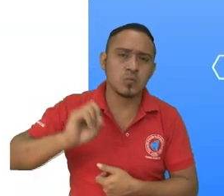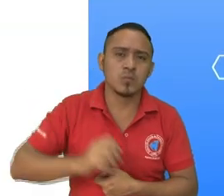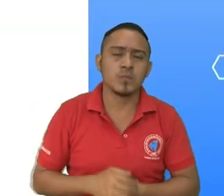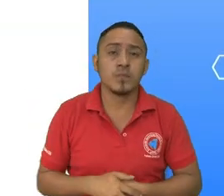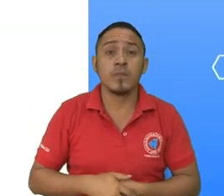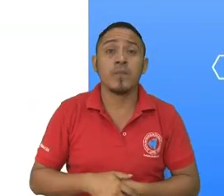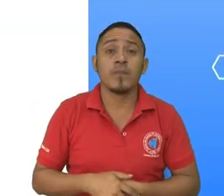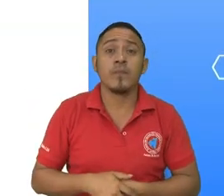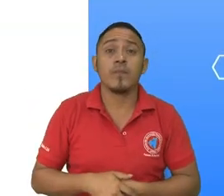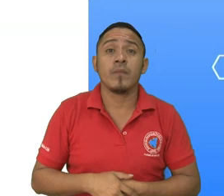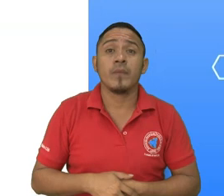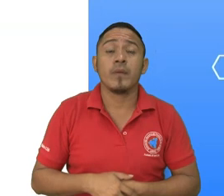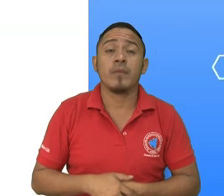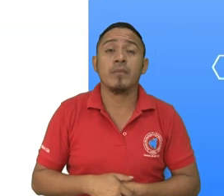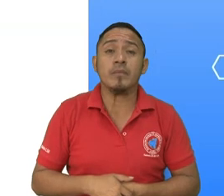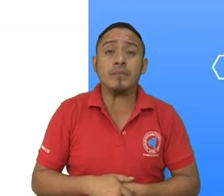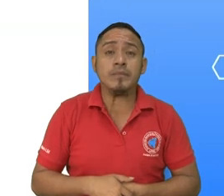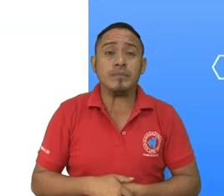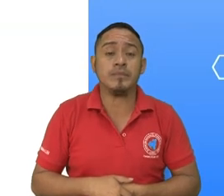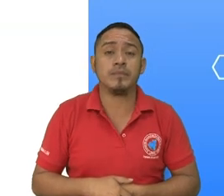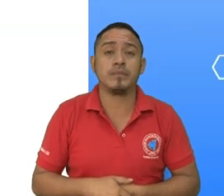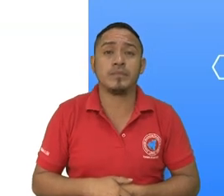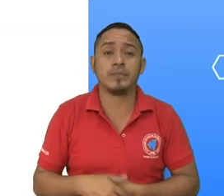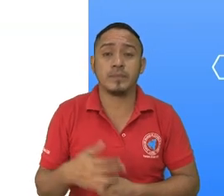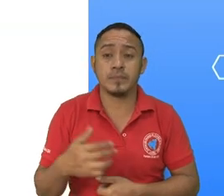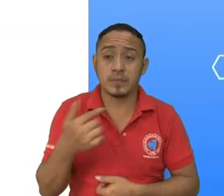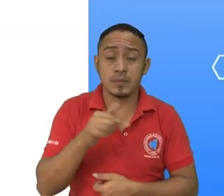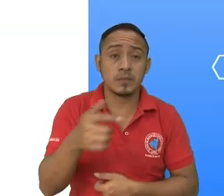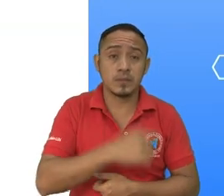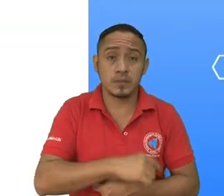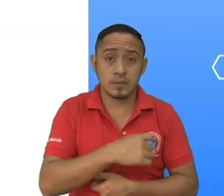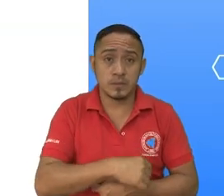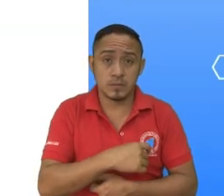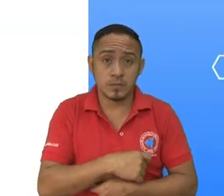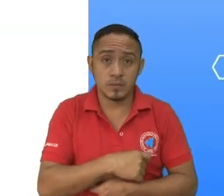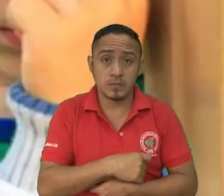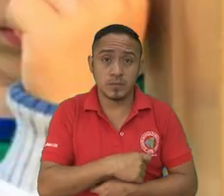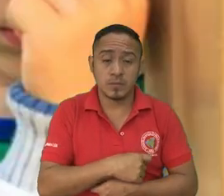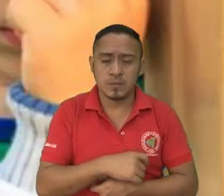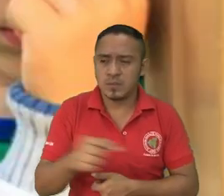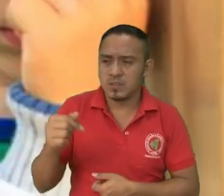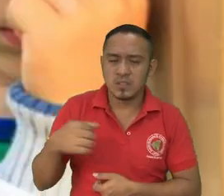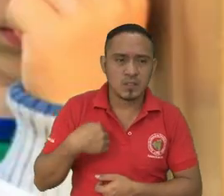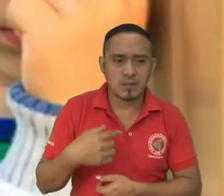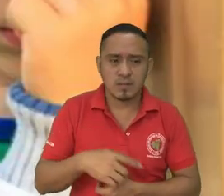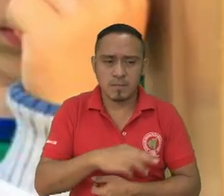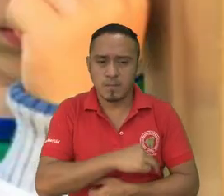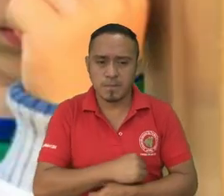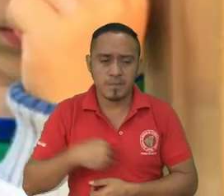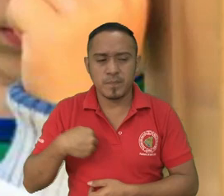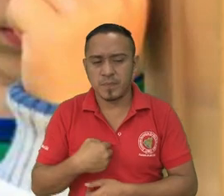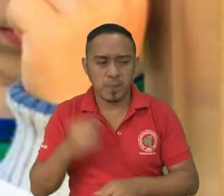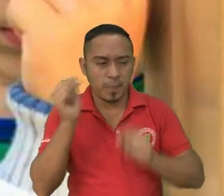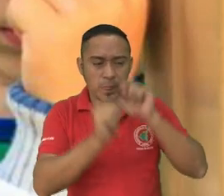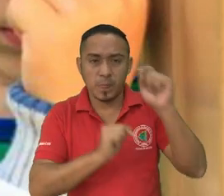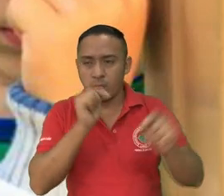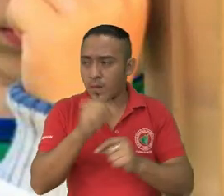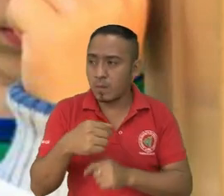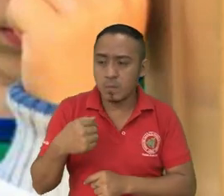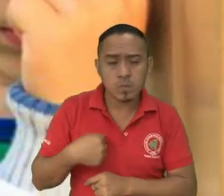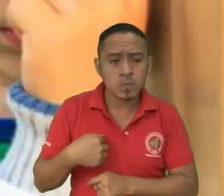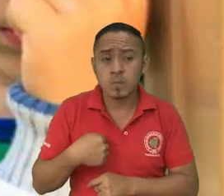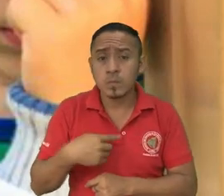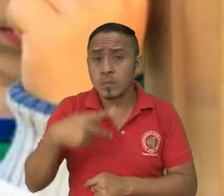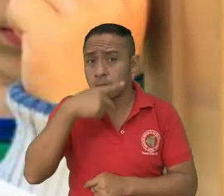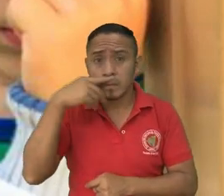cuando les hacen a los niños dentro del colegio, los molestan, los critican. Entonces ahí es